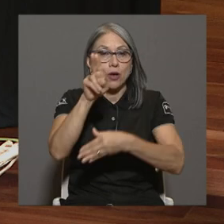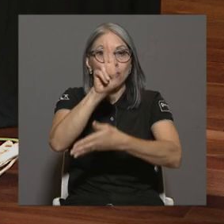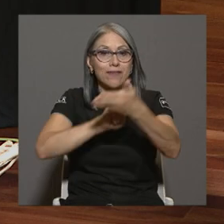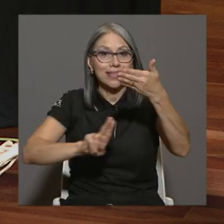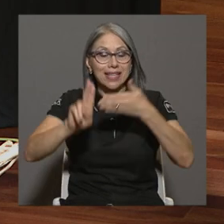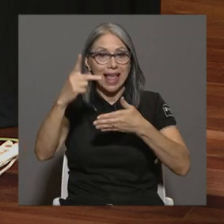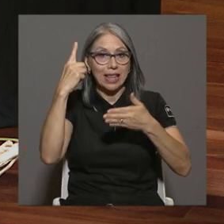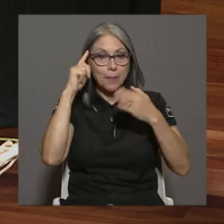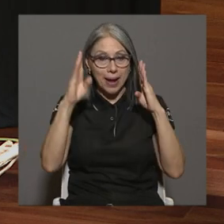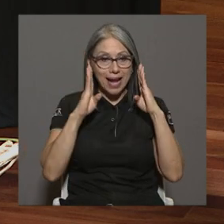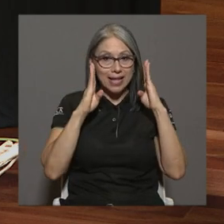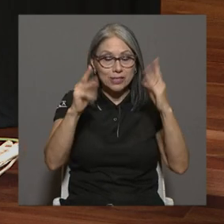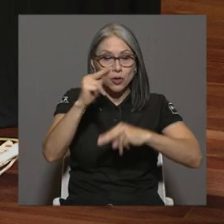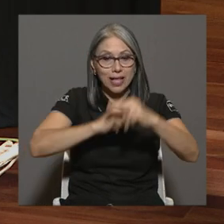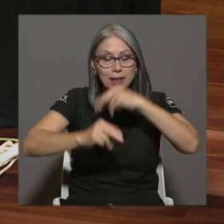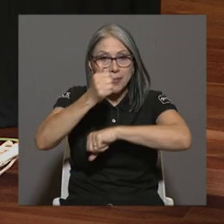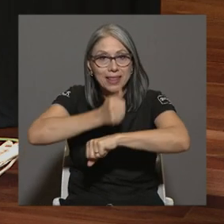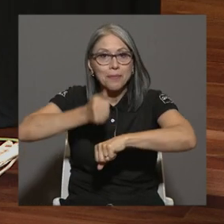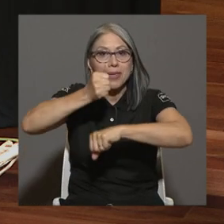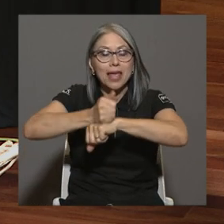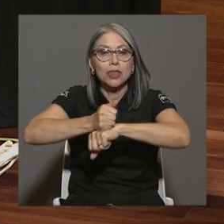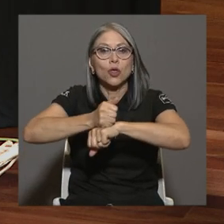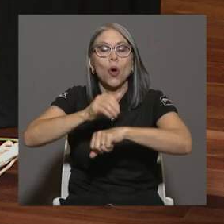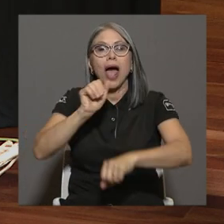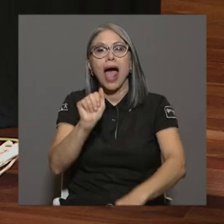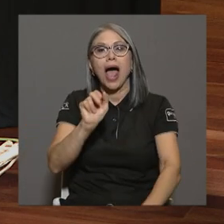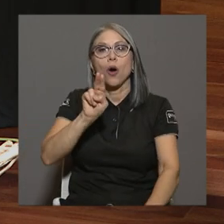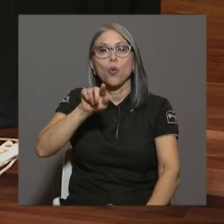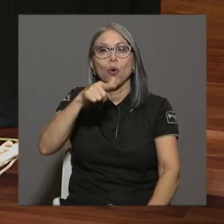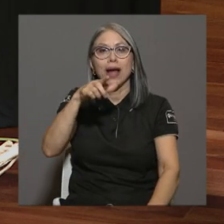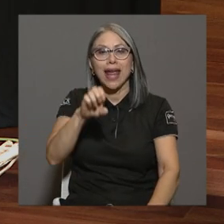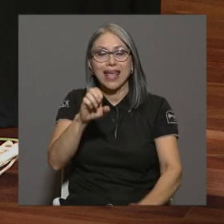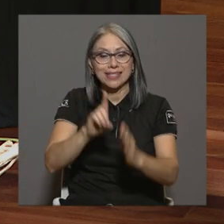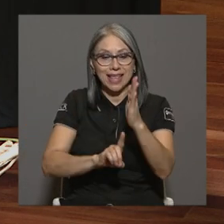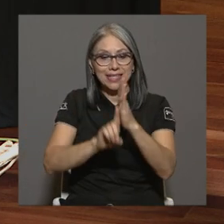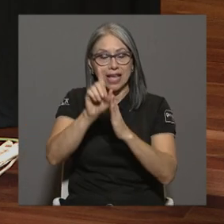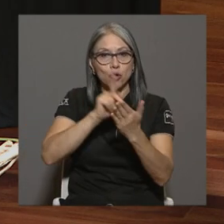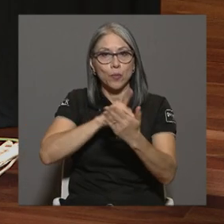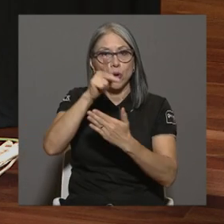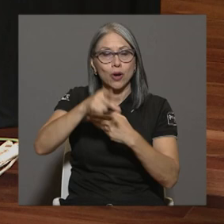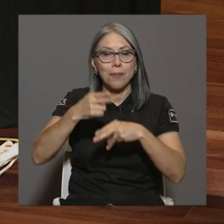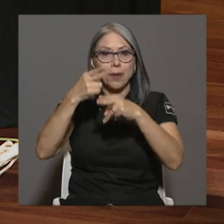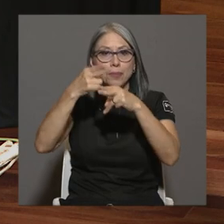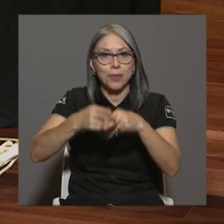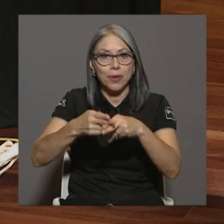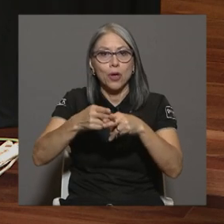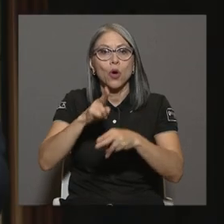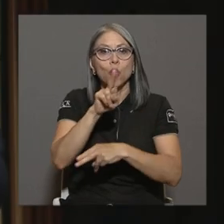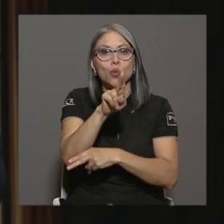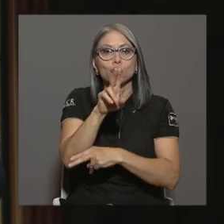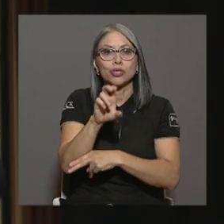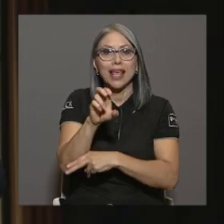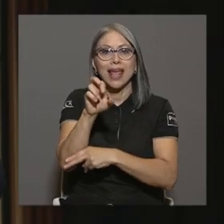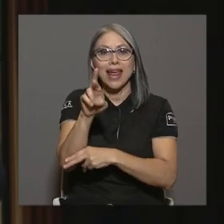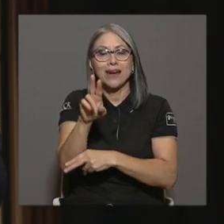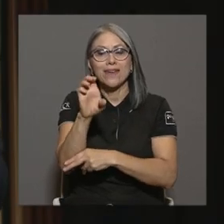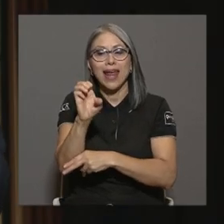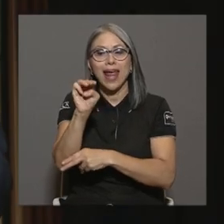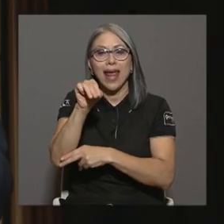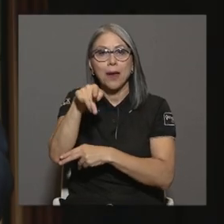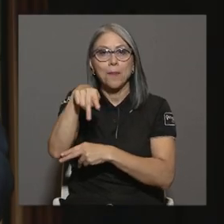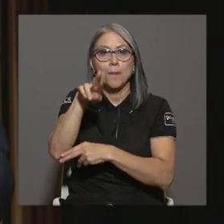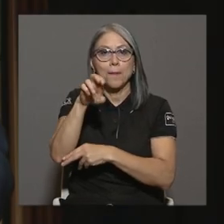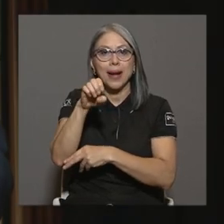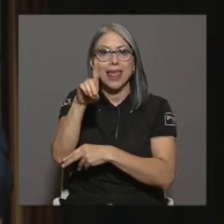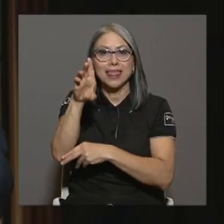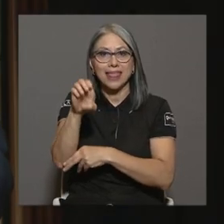Gestión del Emprendimiento, AUGE, se desarrolló el programa UCR Emprende, el cual